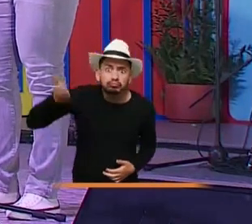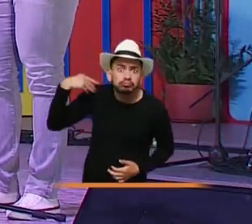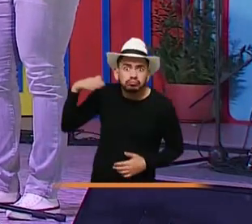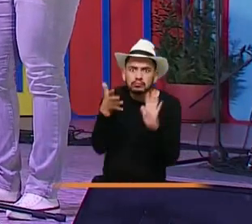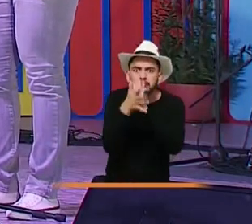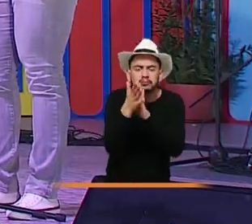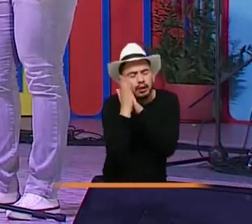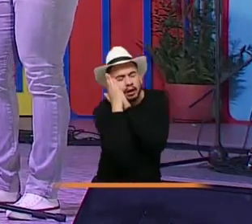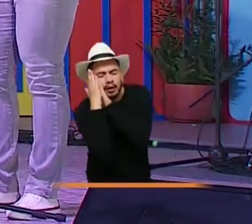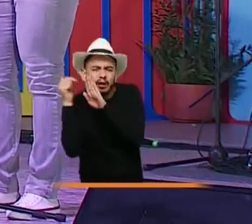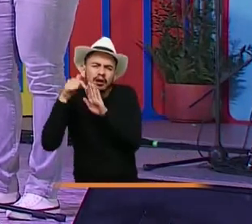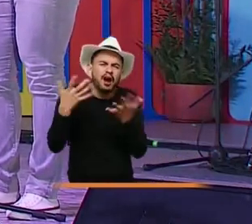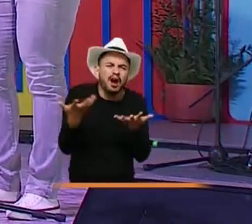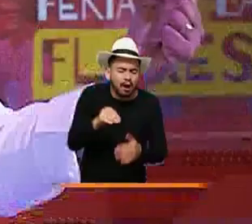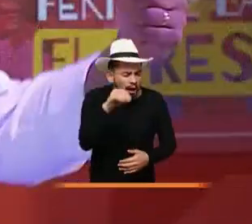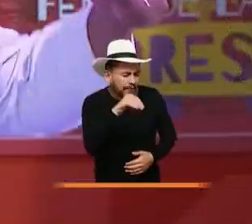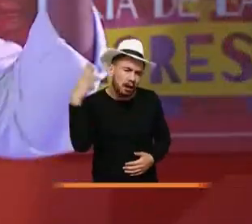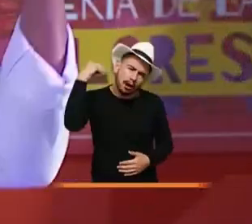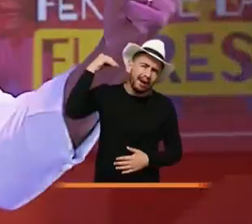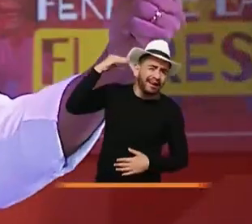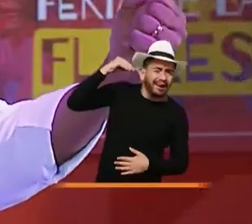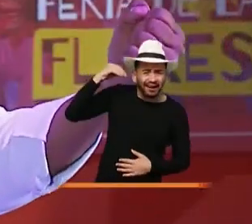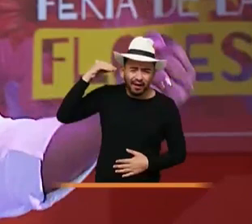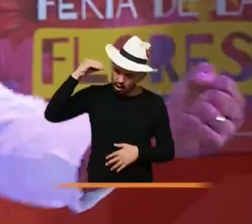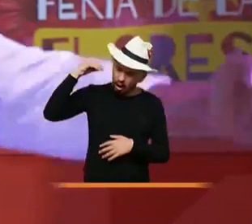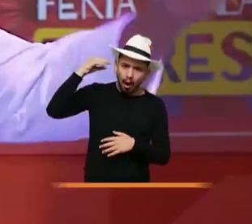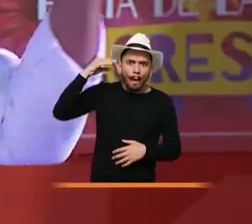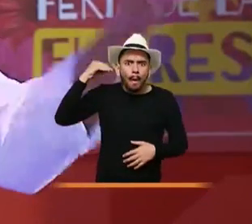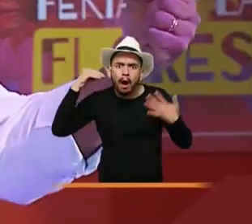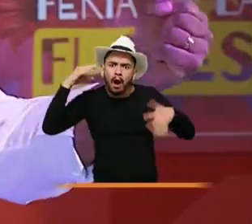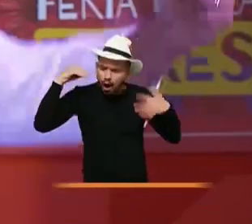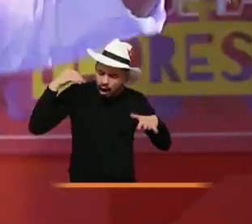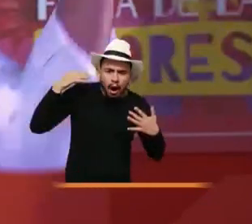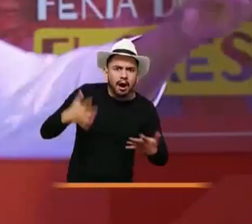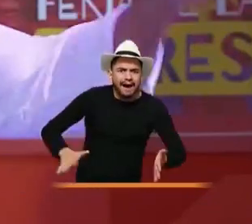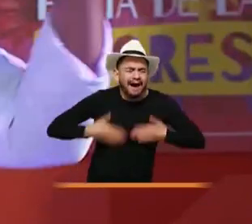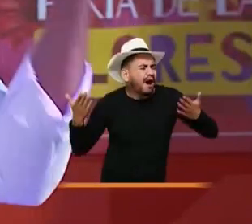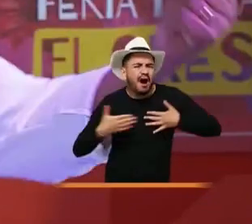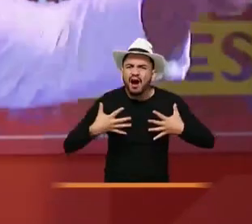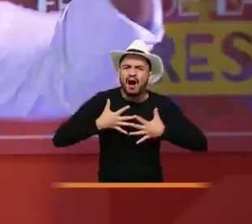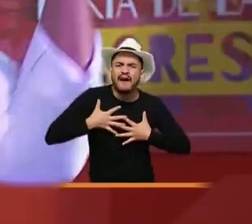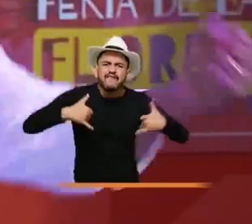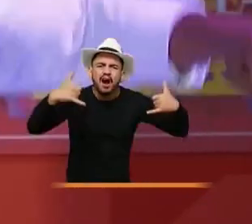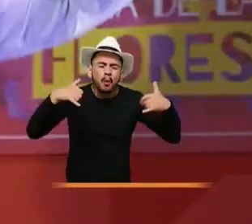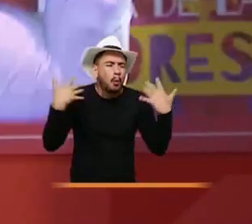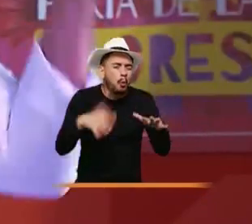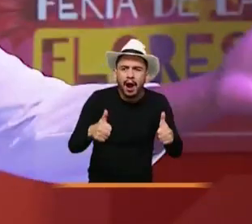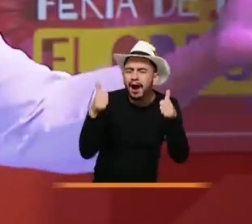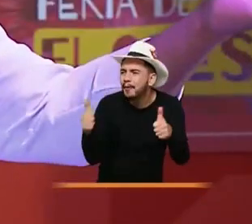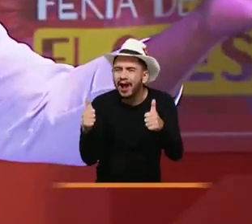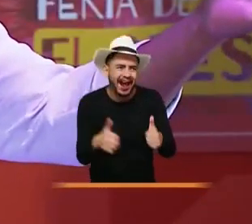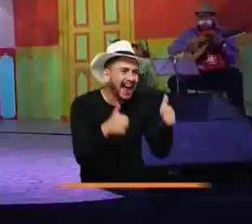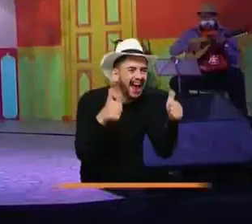susurra agua así que analistas en día cuando llegaban